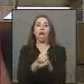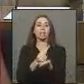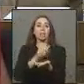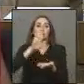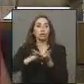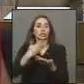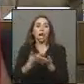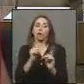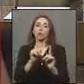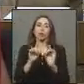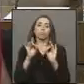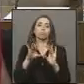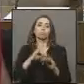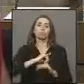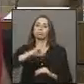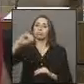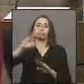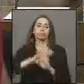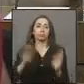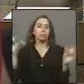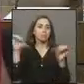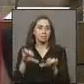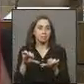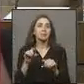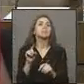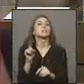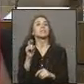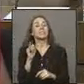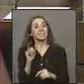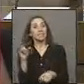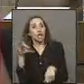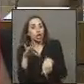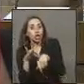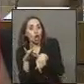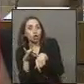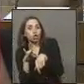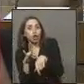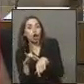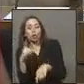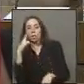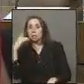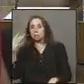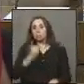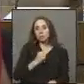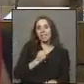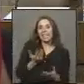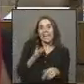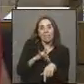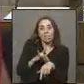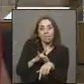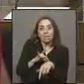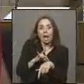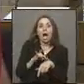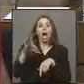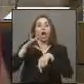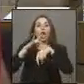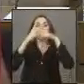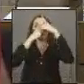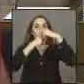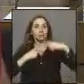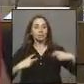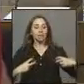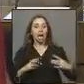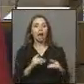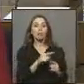minuto. Pero si pudiéramos tener un diagnóstico, si pudiéramos tener la posibilidad de investigación, quizás esta pareja hoy día